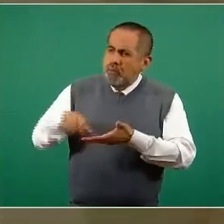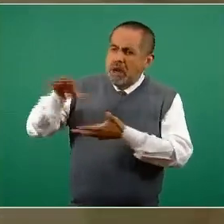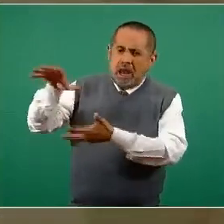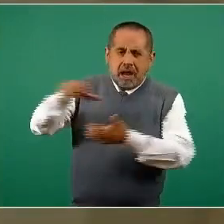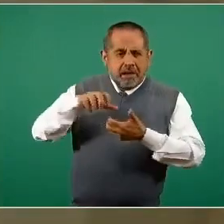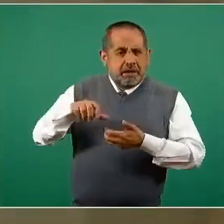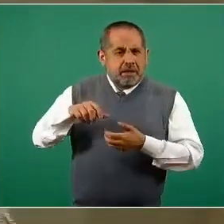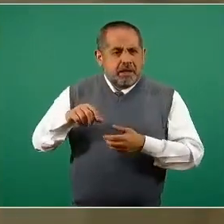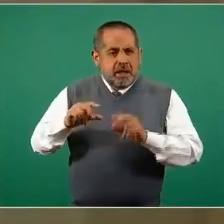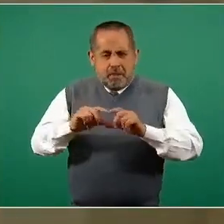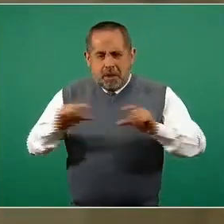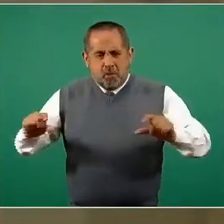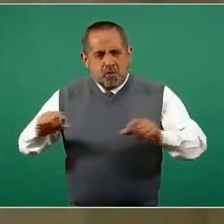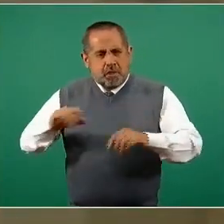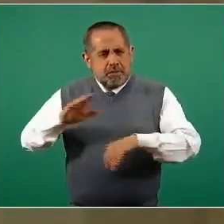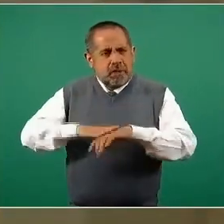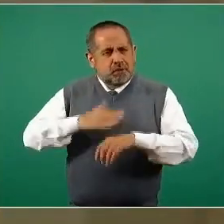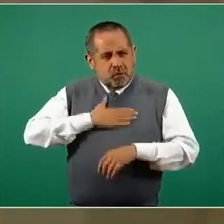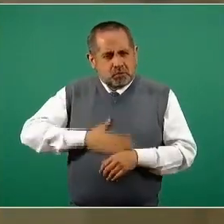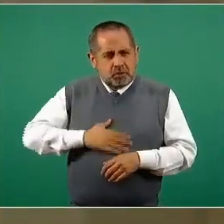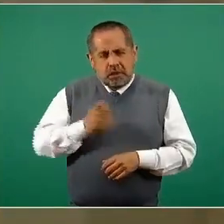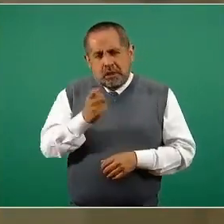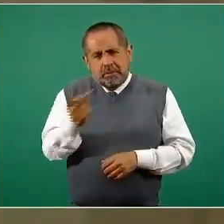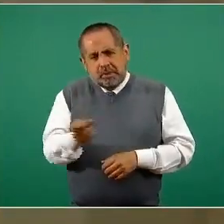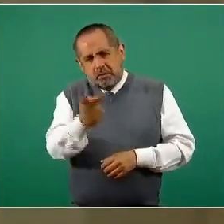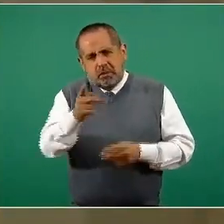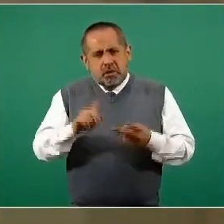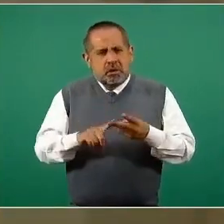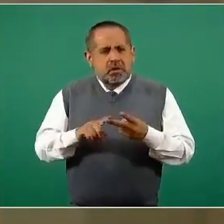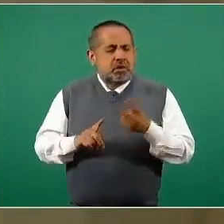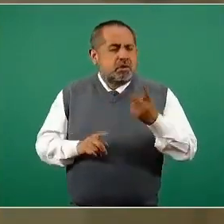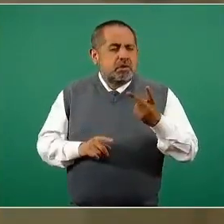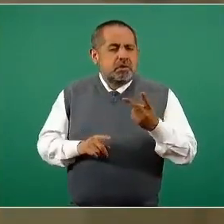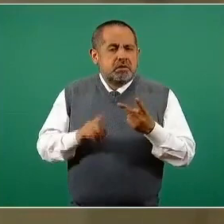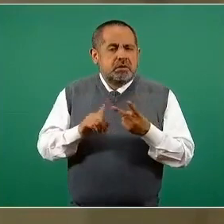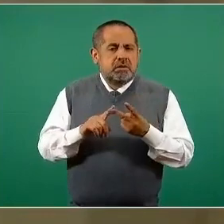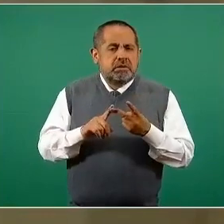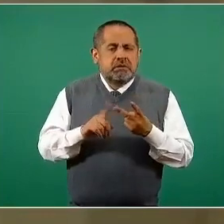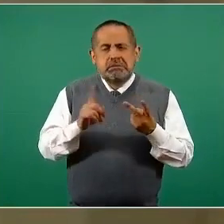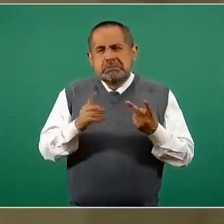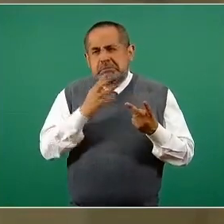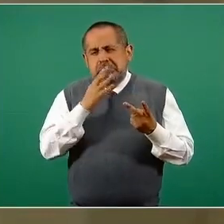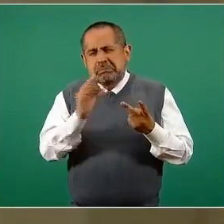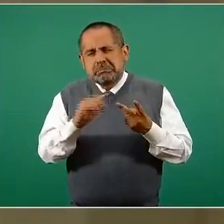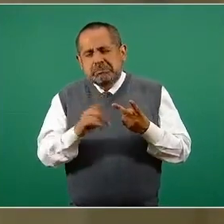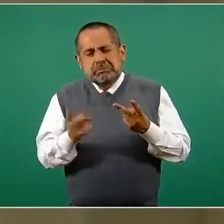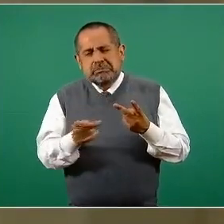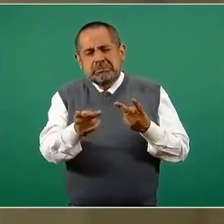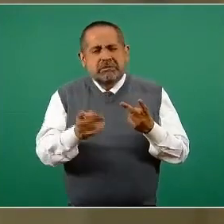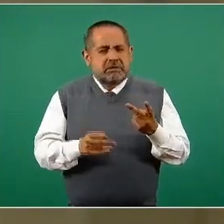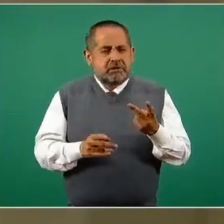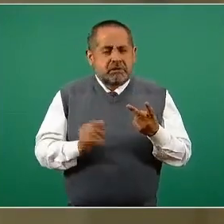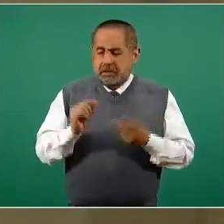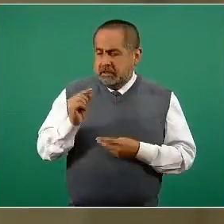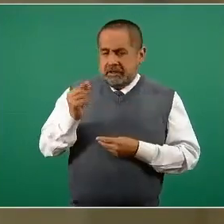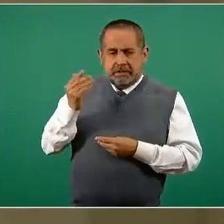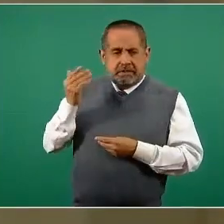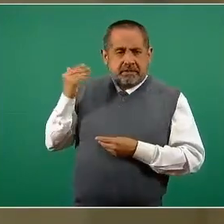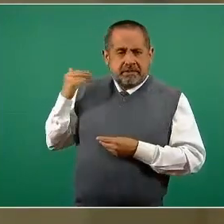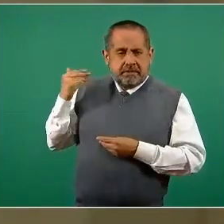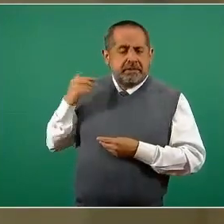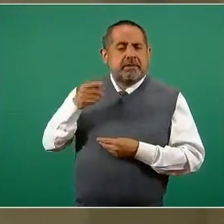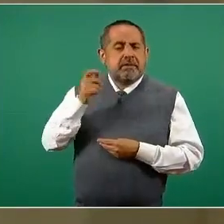de vacunas más justa? Esa es la primera, doctor. Y una muy sencilla. En días